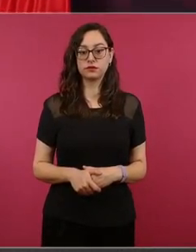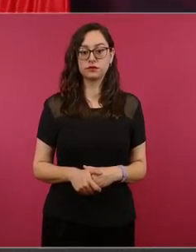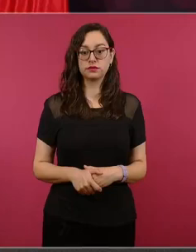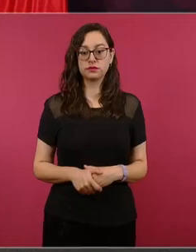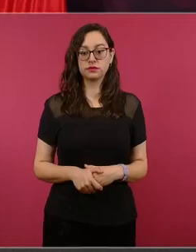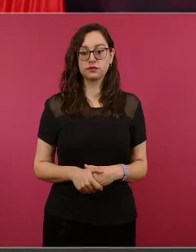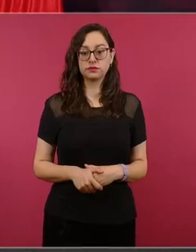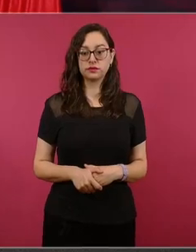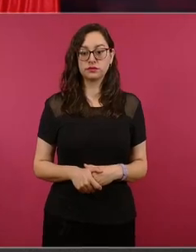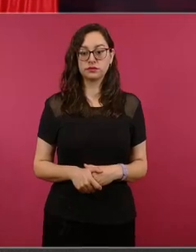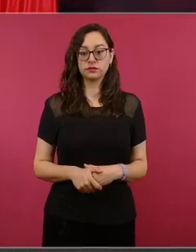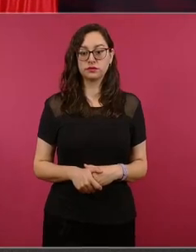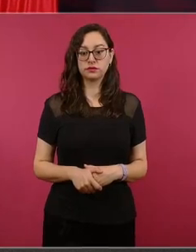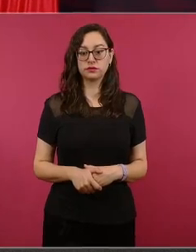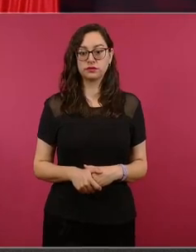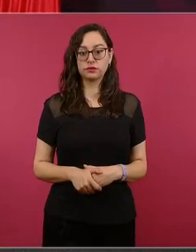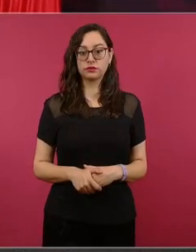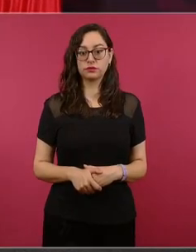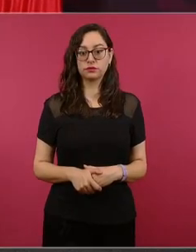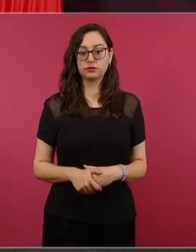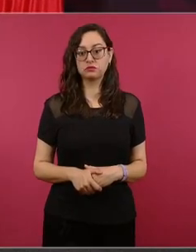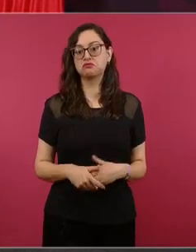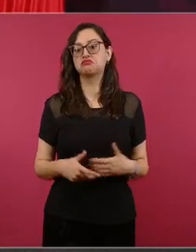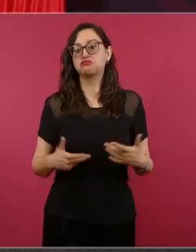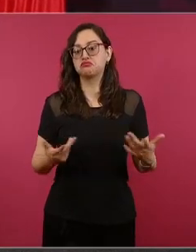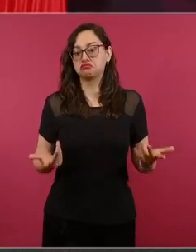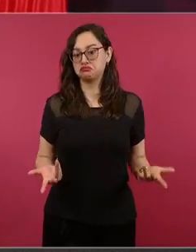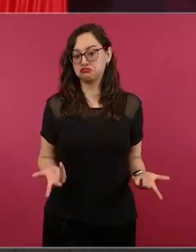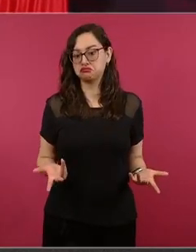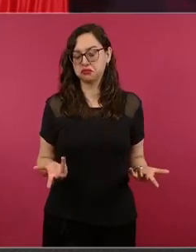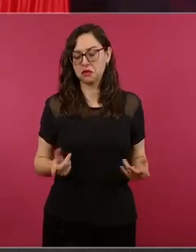cuantitativo, que no es eso lo más importante en la vida,